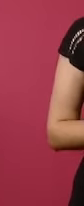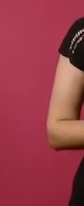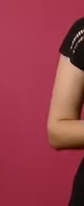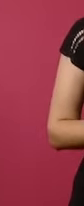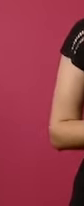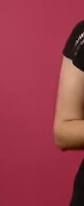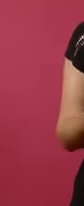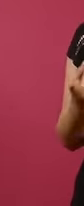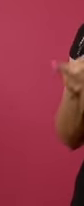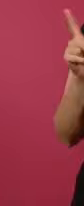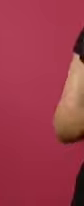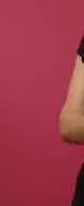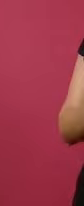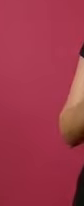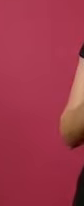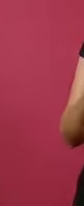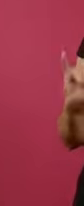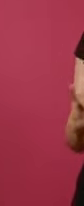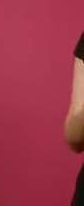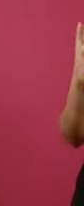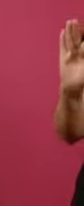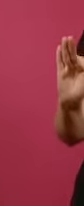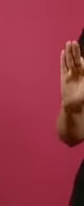hay un entorno